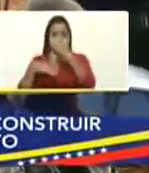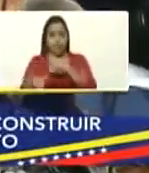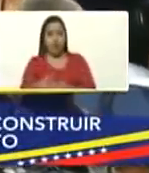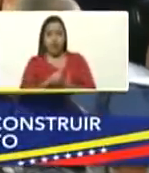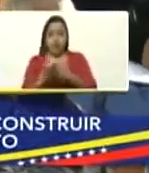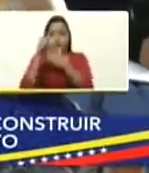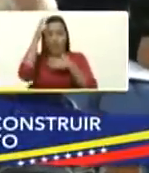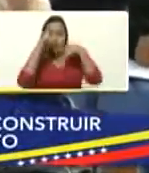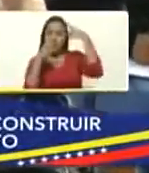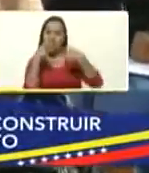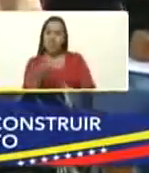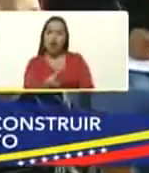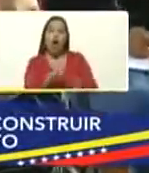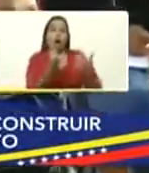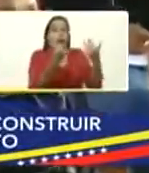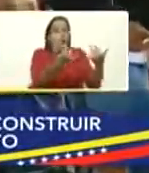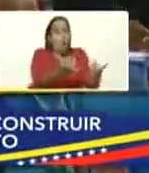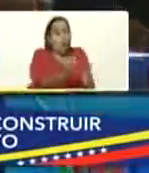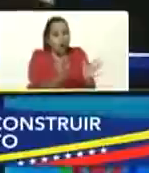ahora,